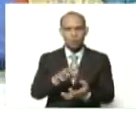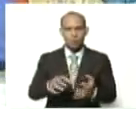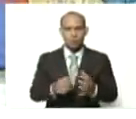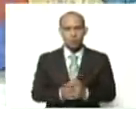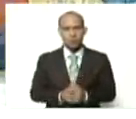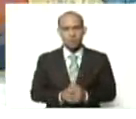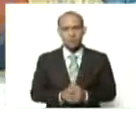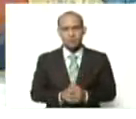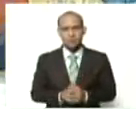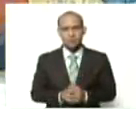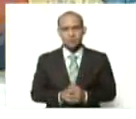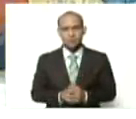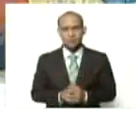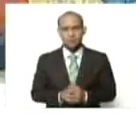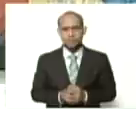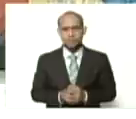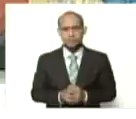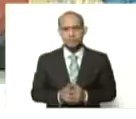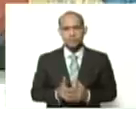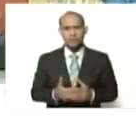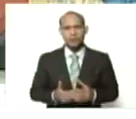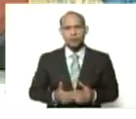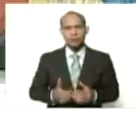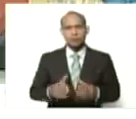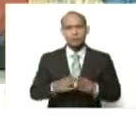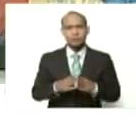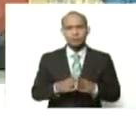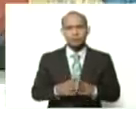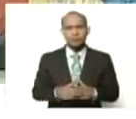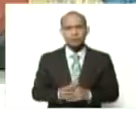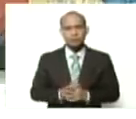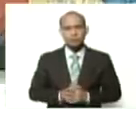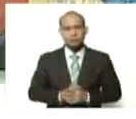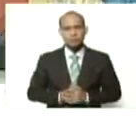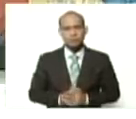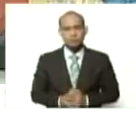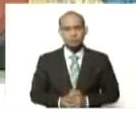Hemos tenido cualquier síntoma.